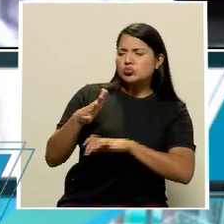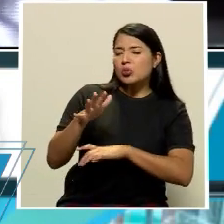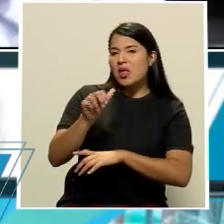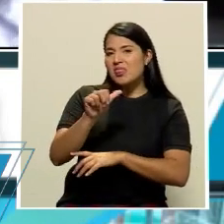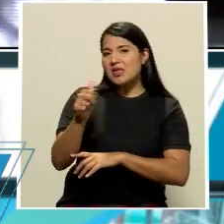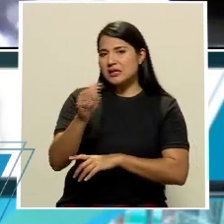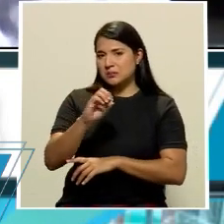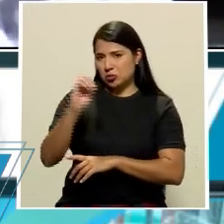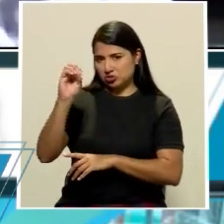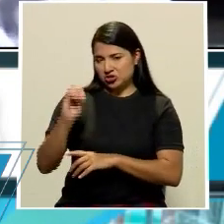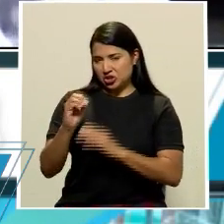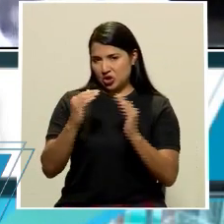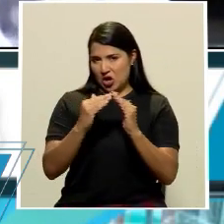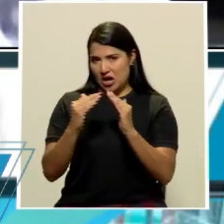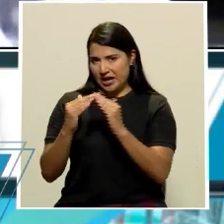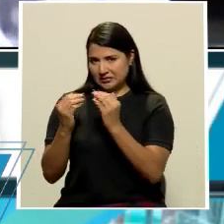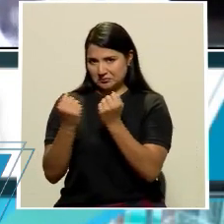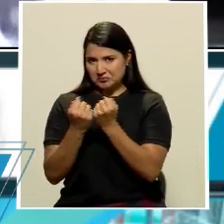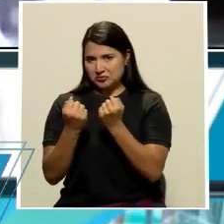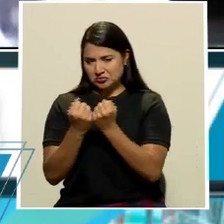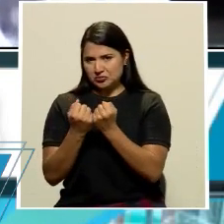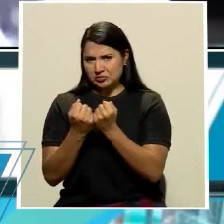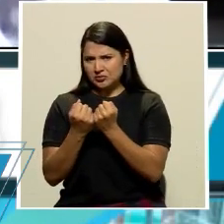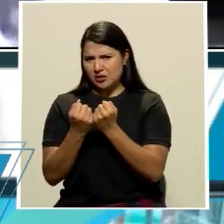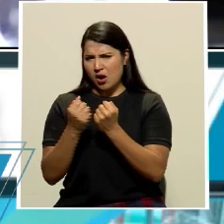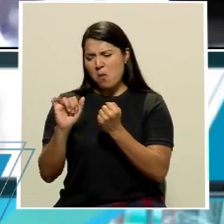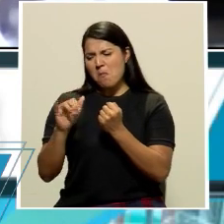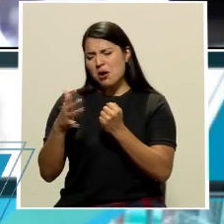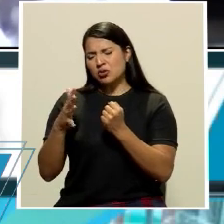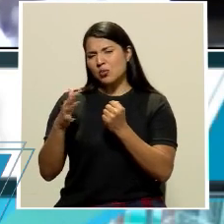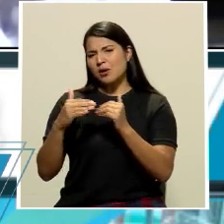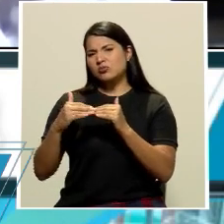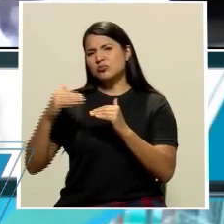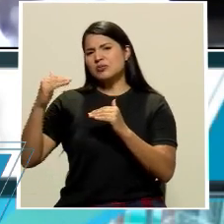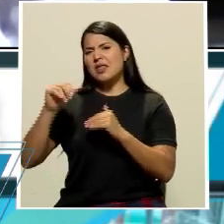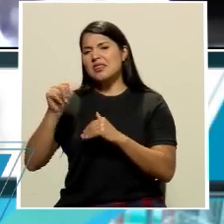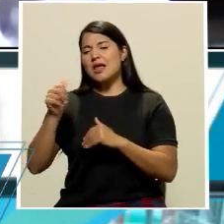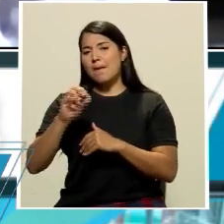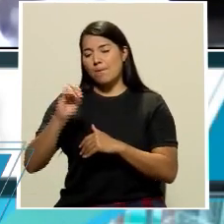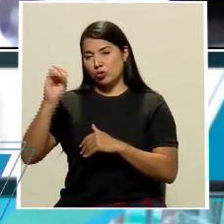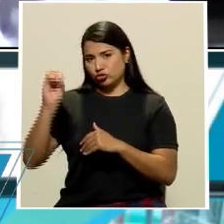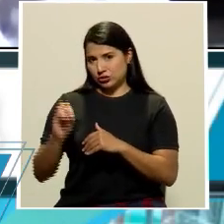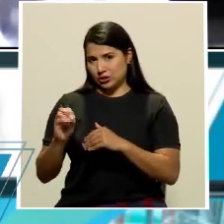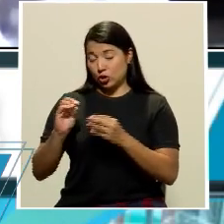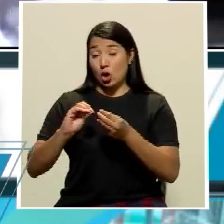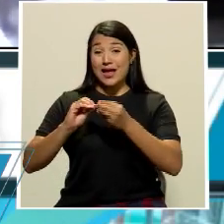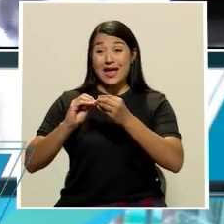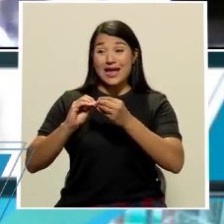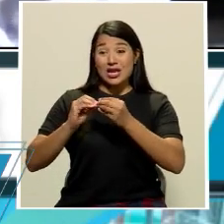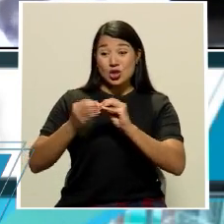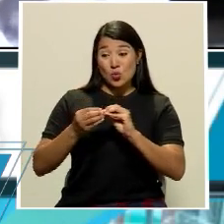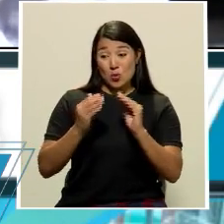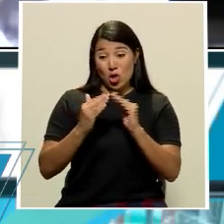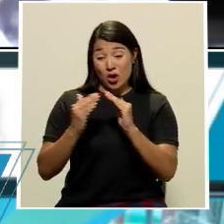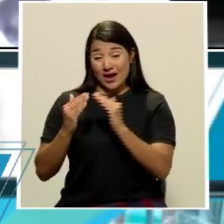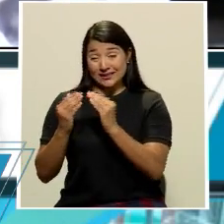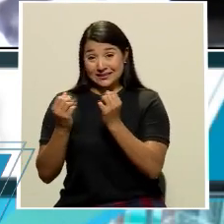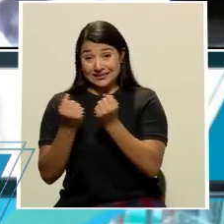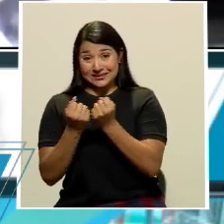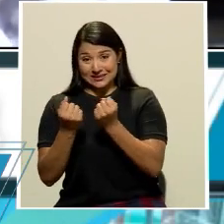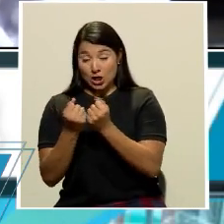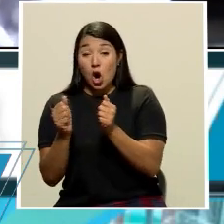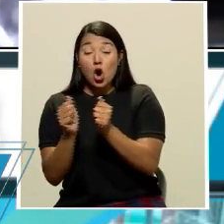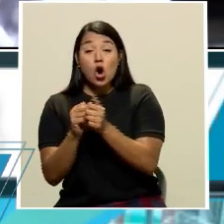un 10%, o sea, aumenta como a un 10% más o menos la cantidad de hacinamiento de las